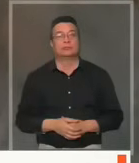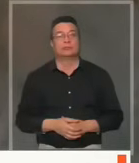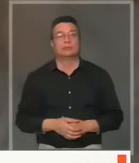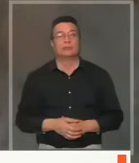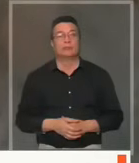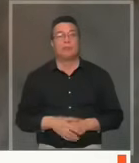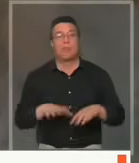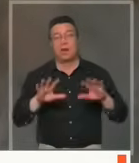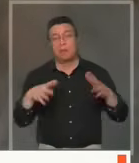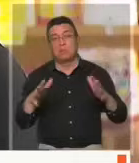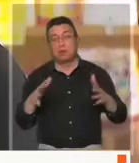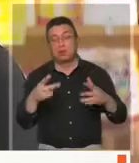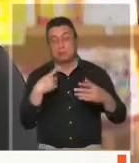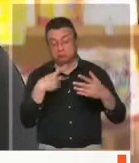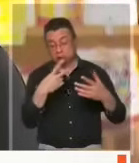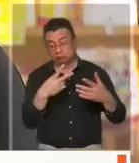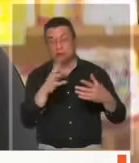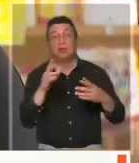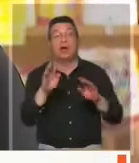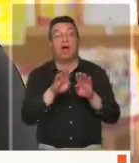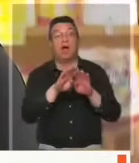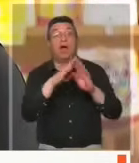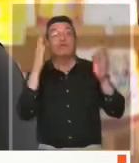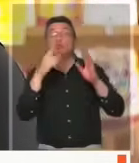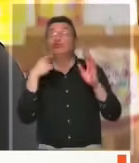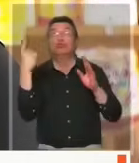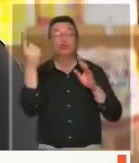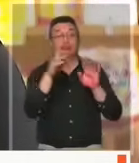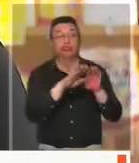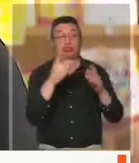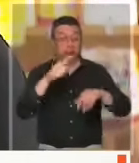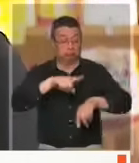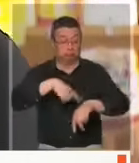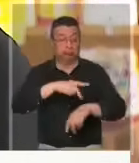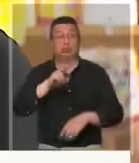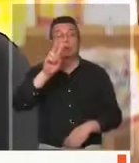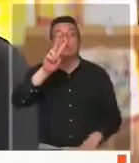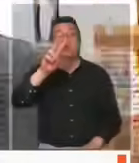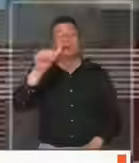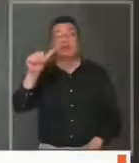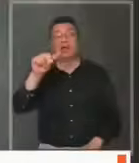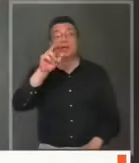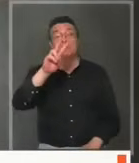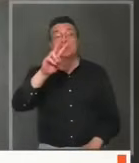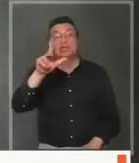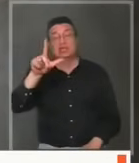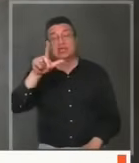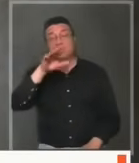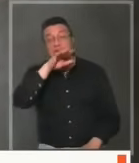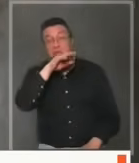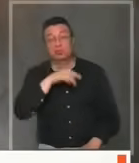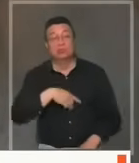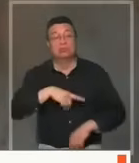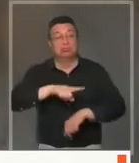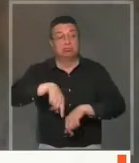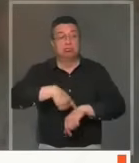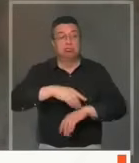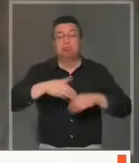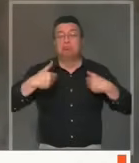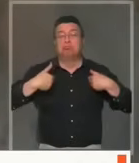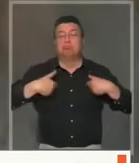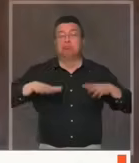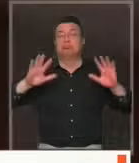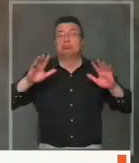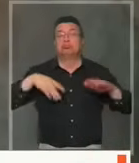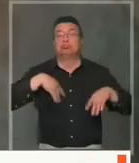Sacamos la cuenta que aproximadamente en abrirnos todo el local se demoraron como 16, 17 minutos. Con tiempo, paciencia y el uso